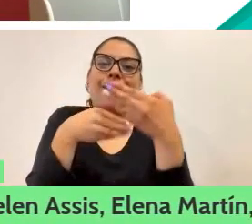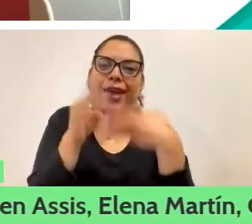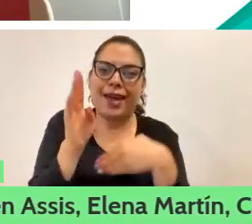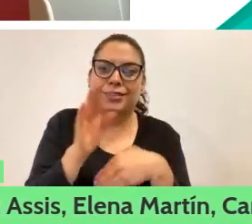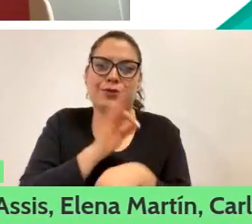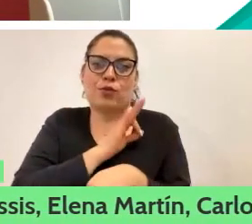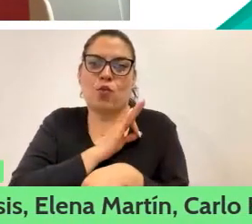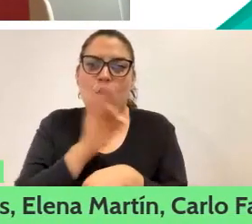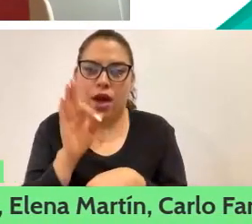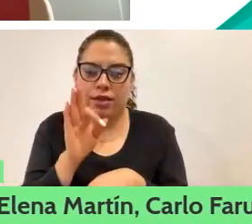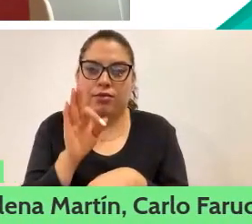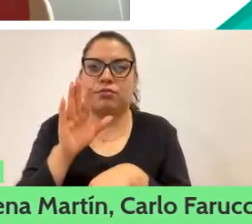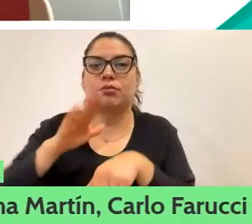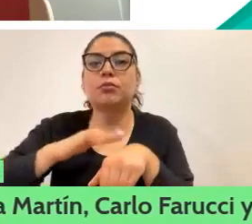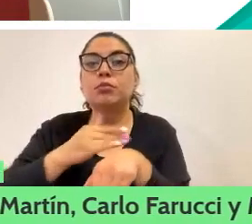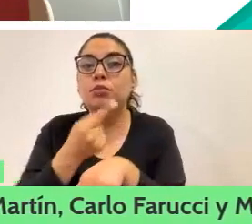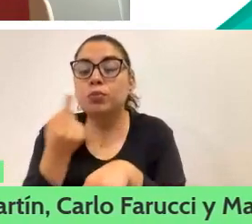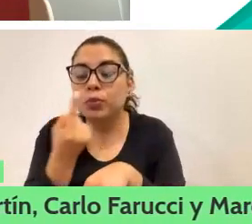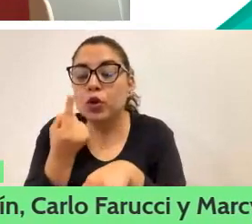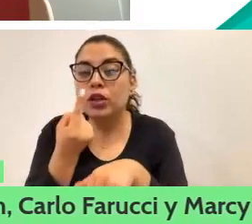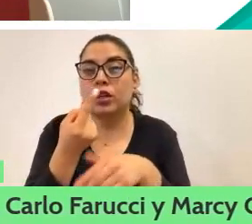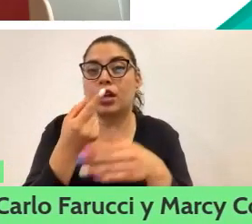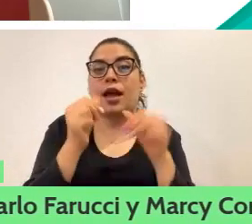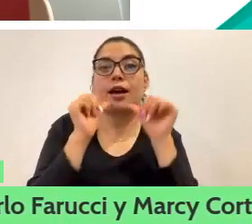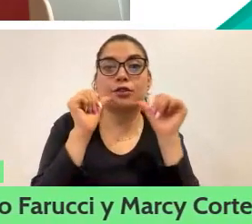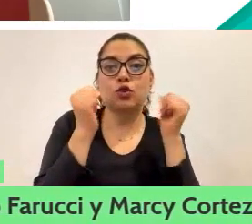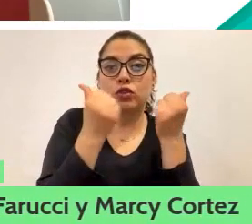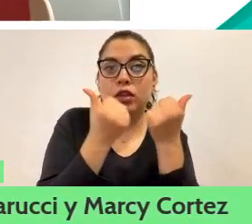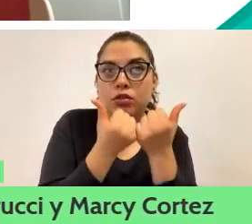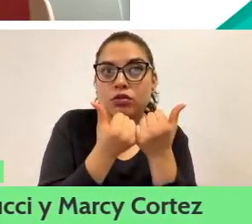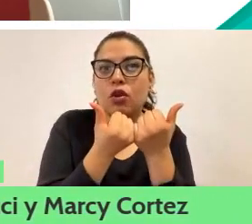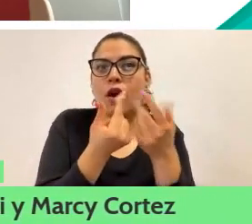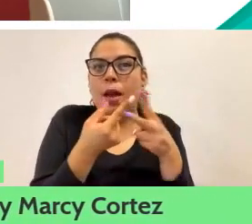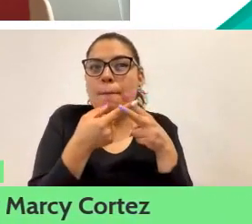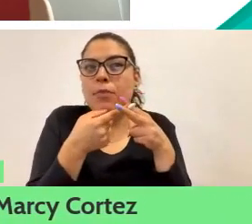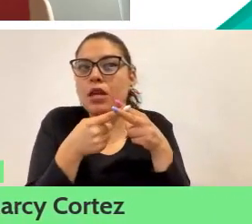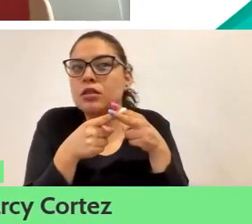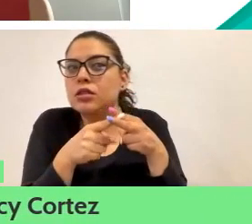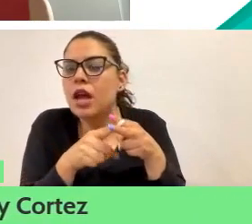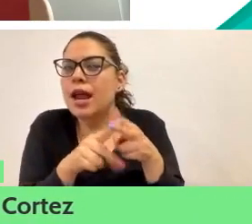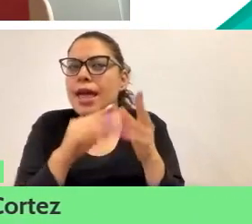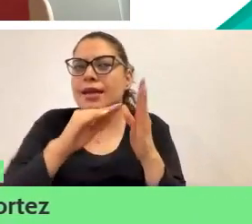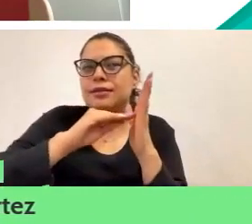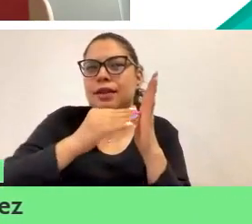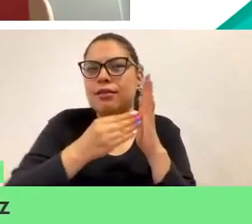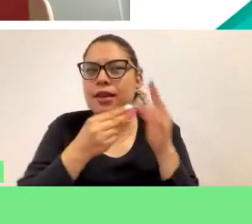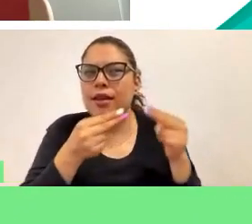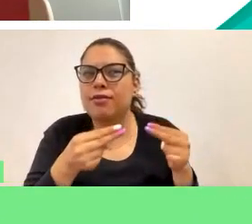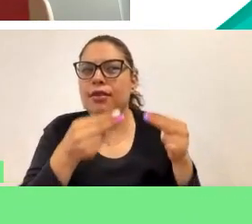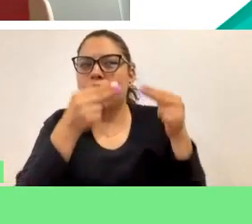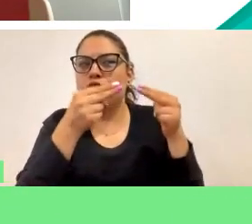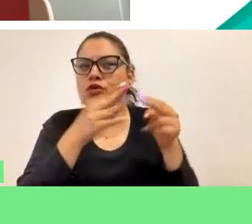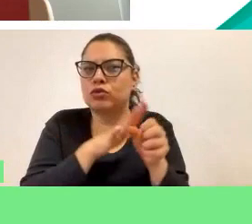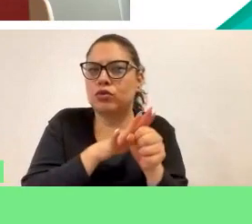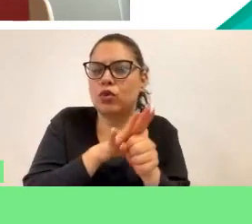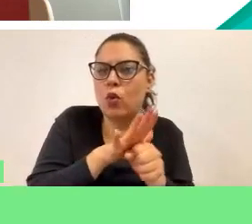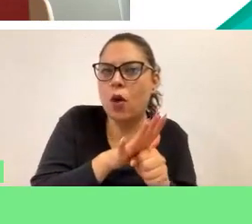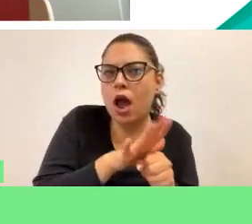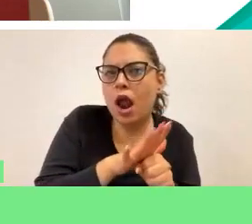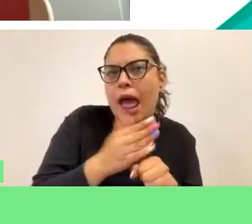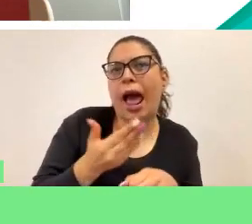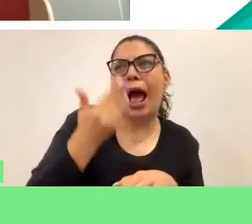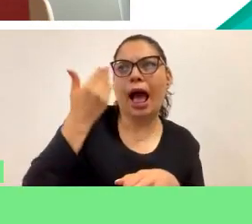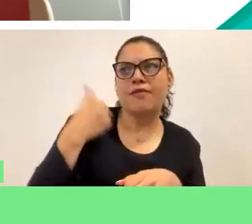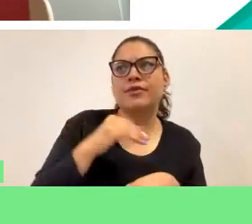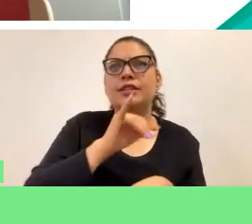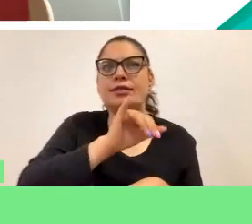pudiendo revisar sus modelos de negocio, va viendo si esto que funcionaba hace 20 años o hace 10 o funcionaba cuando empezamos, ya